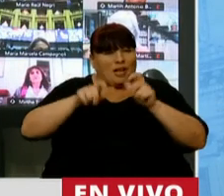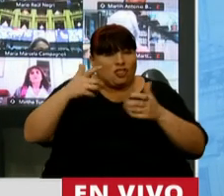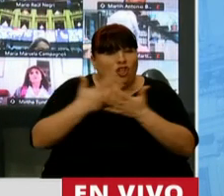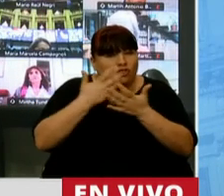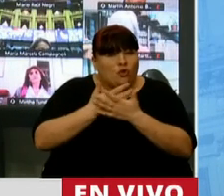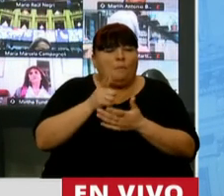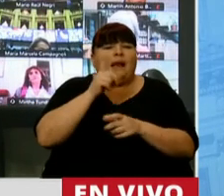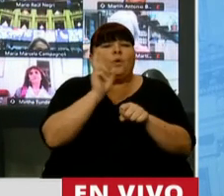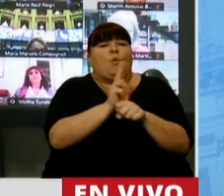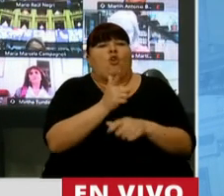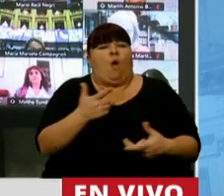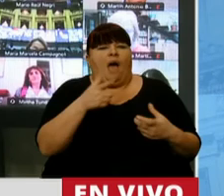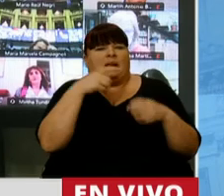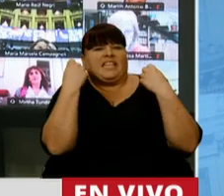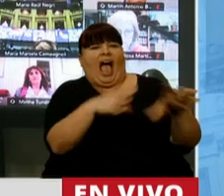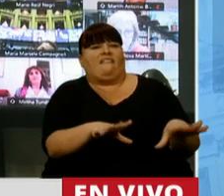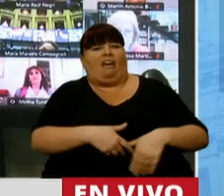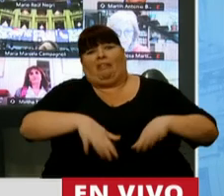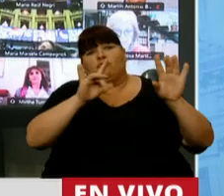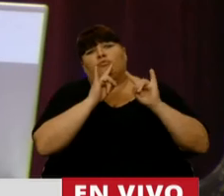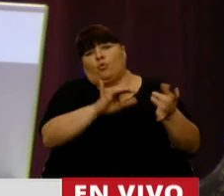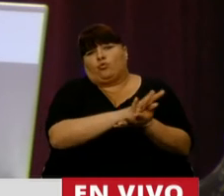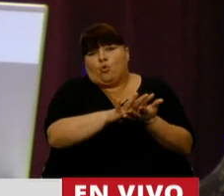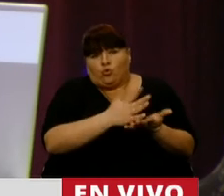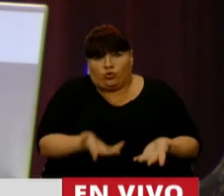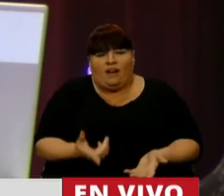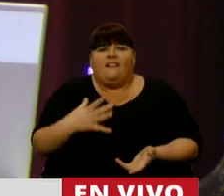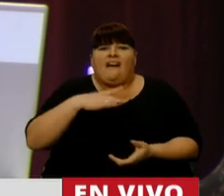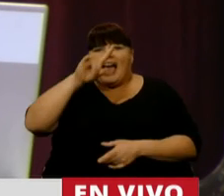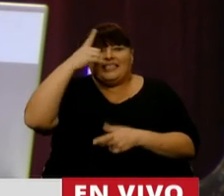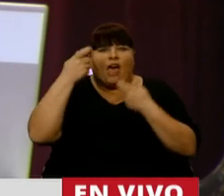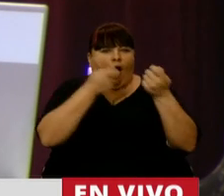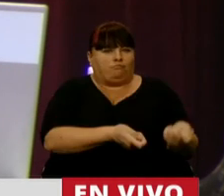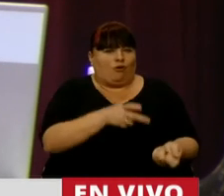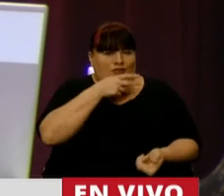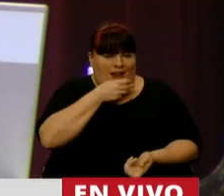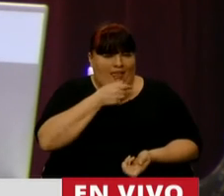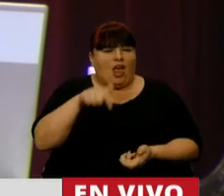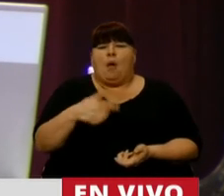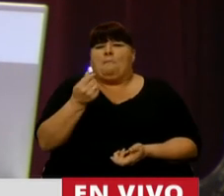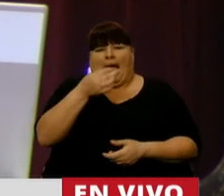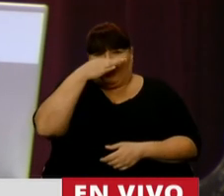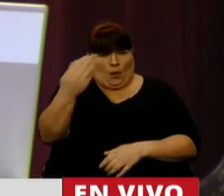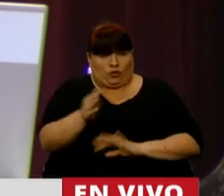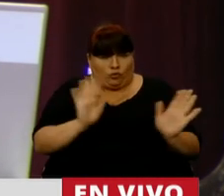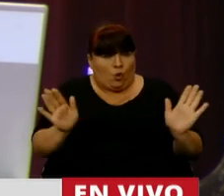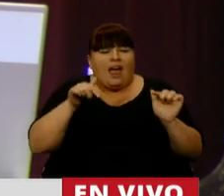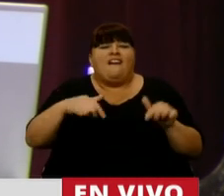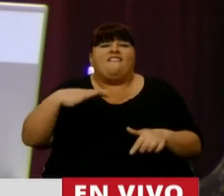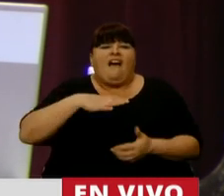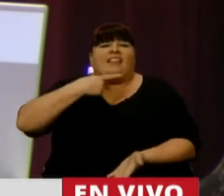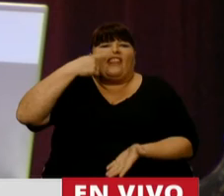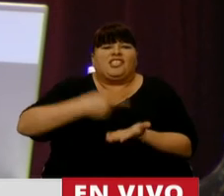se sienten desprotegidas, abandonadas a su suerte, sienten la ausencia del Estado. Aquí no hay plata que valga, aquí